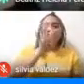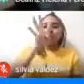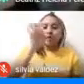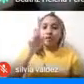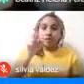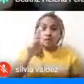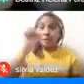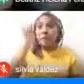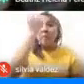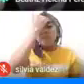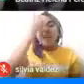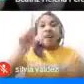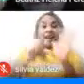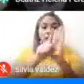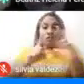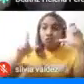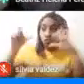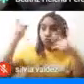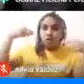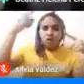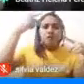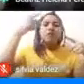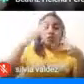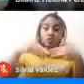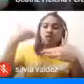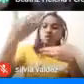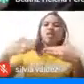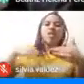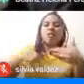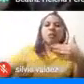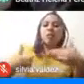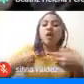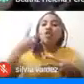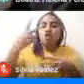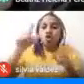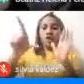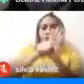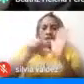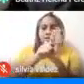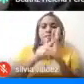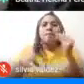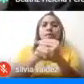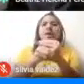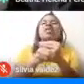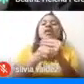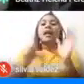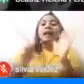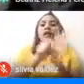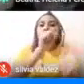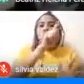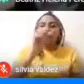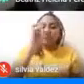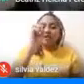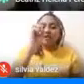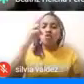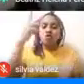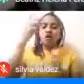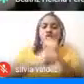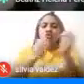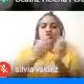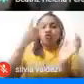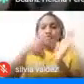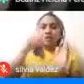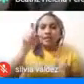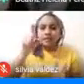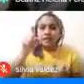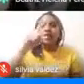la principal ley de turismo. Posteriormente tenemos dos leyes más, que son la ley 1101 del 2006